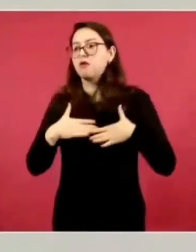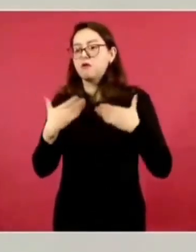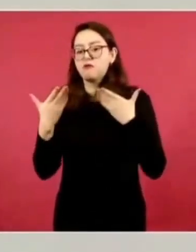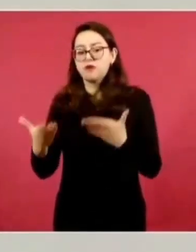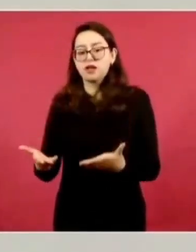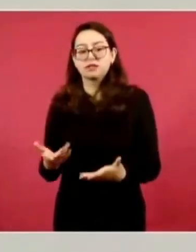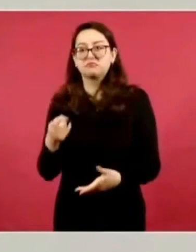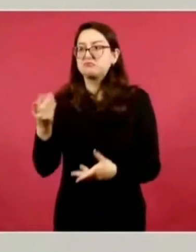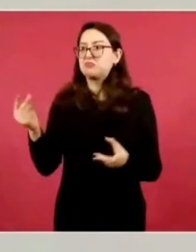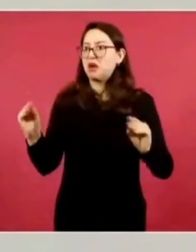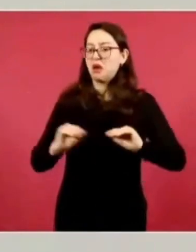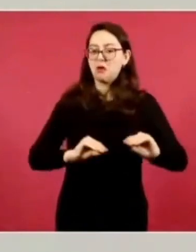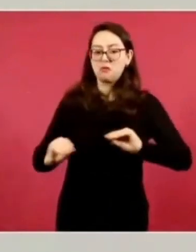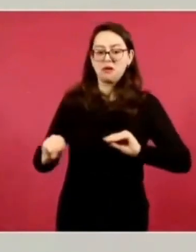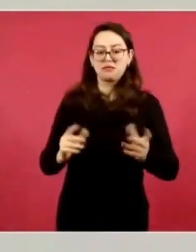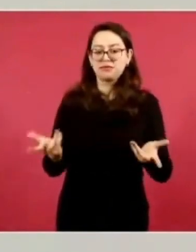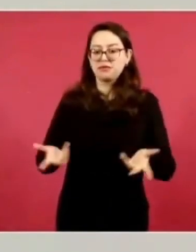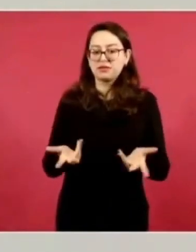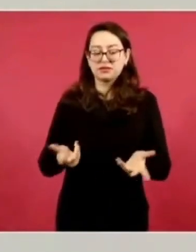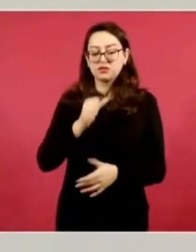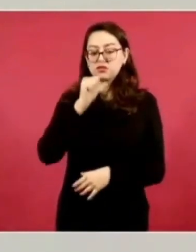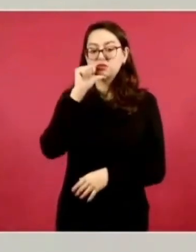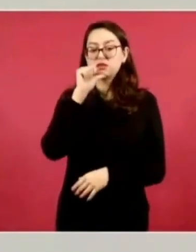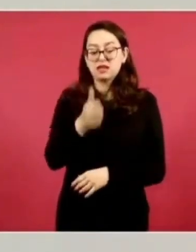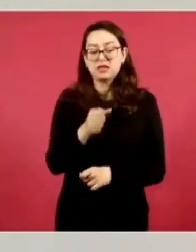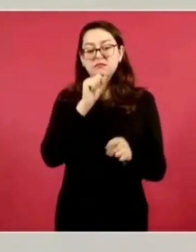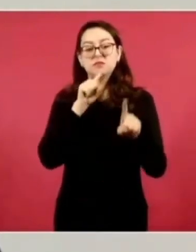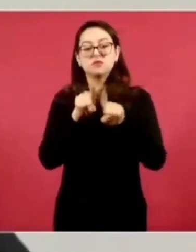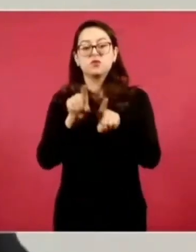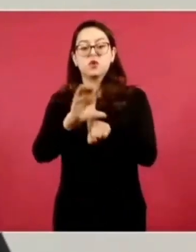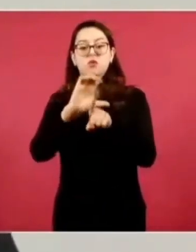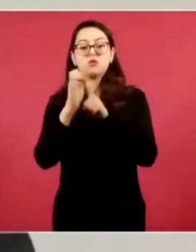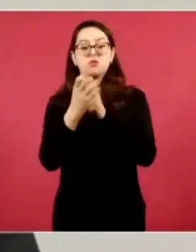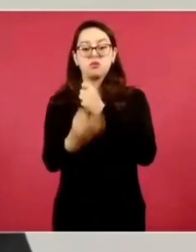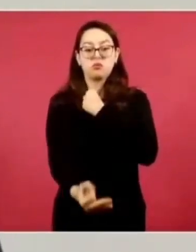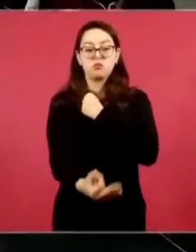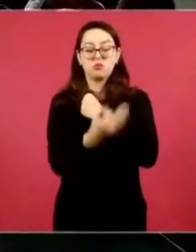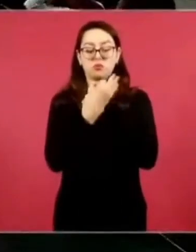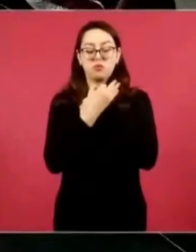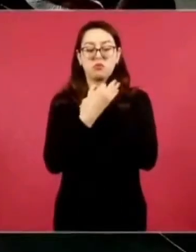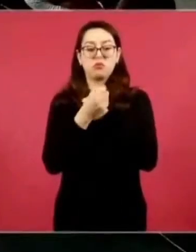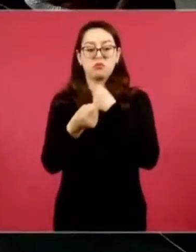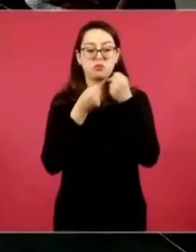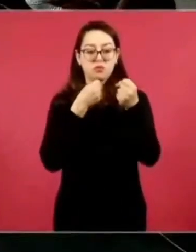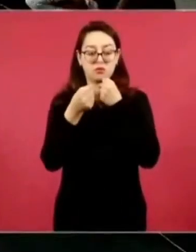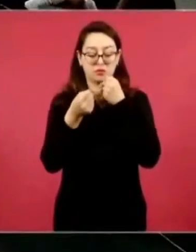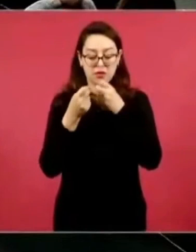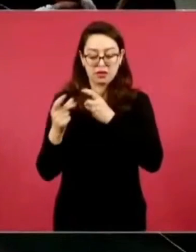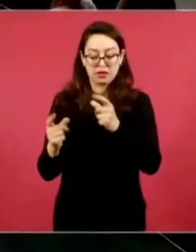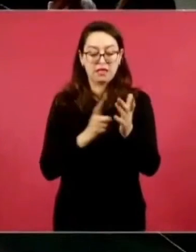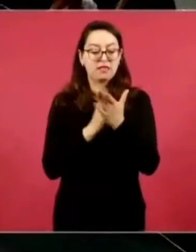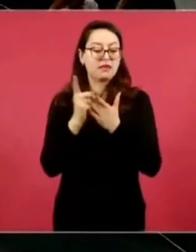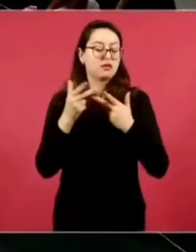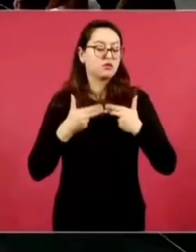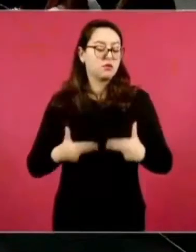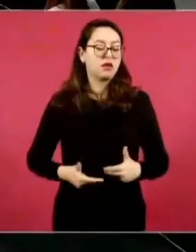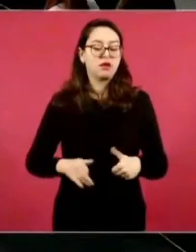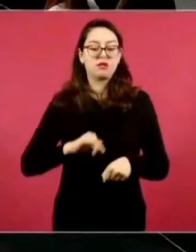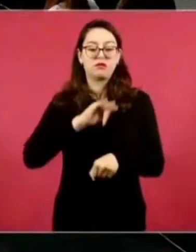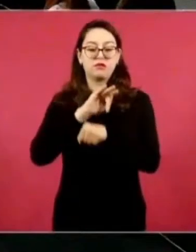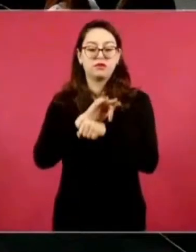y no han hecho nada. Al mecanismo de protección a periodistas, activistas y defensores de derechos